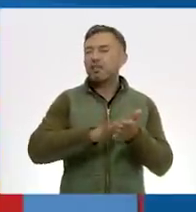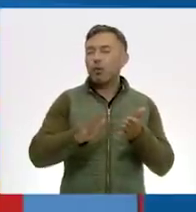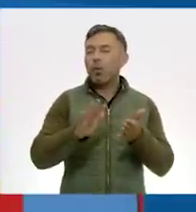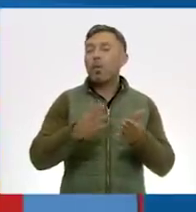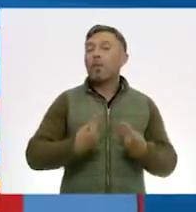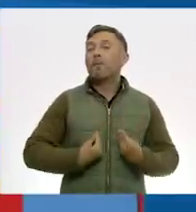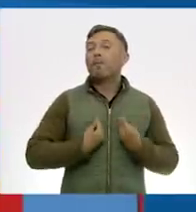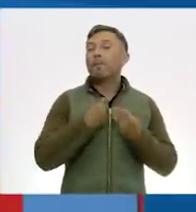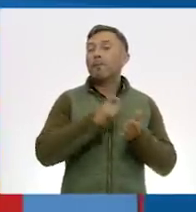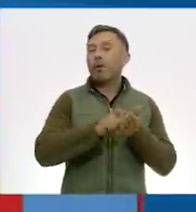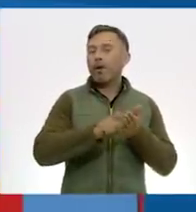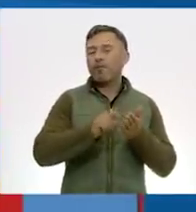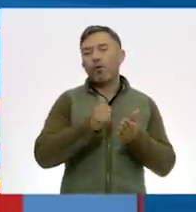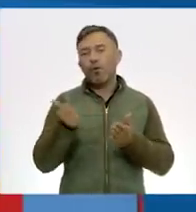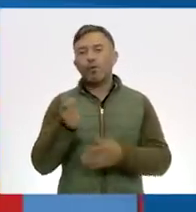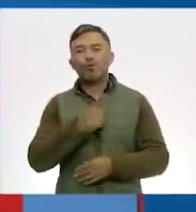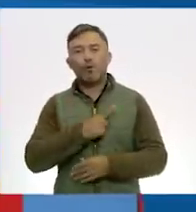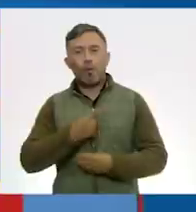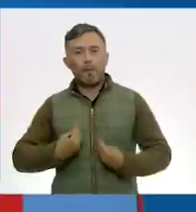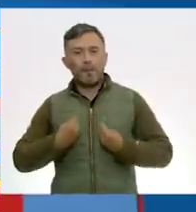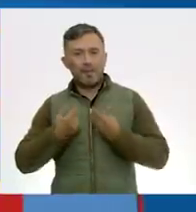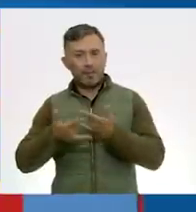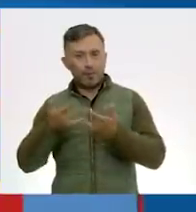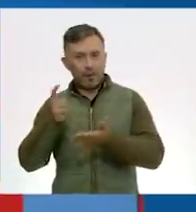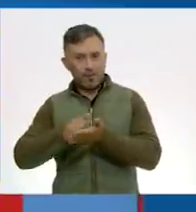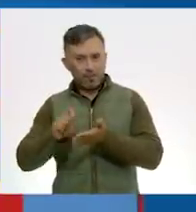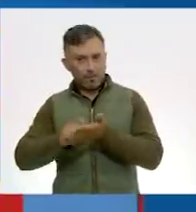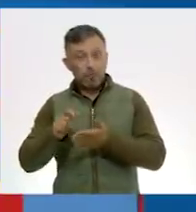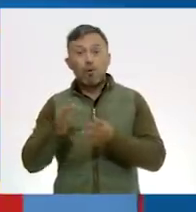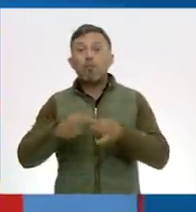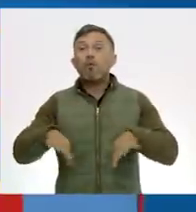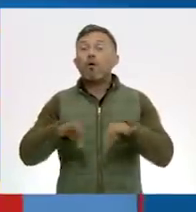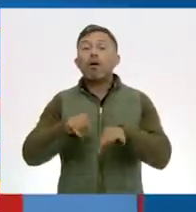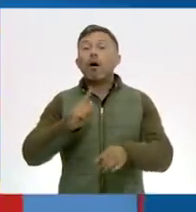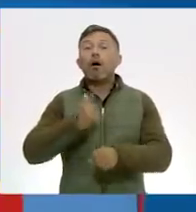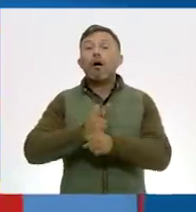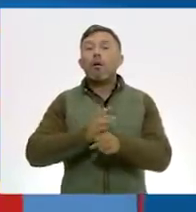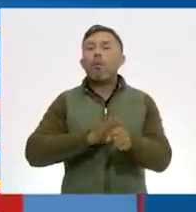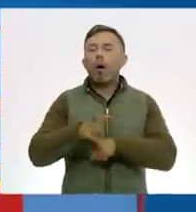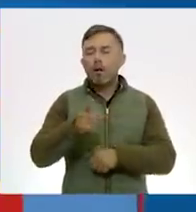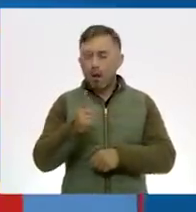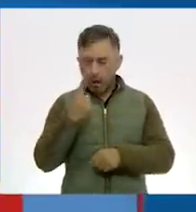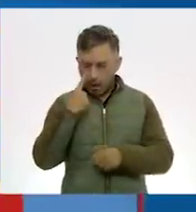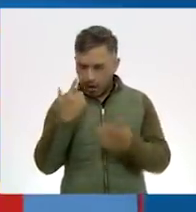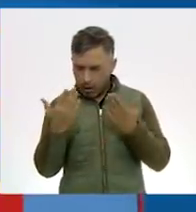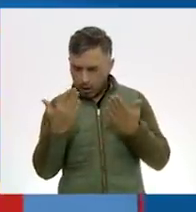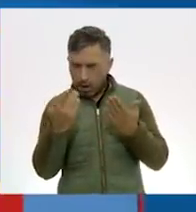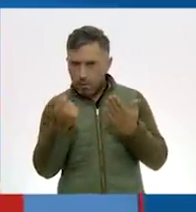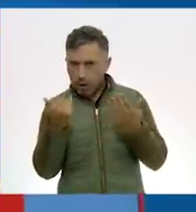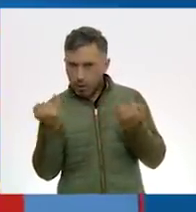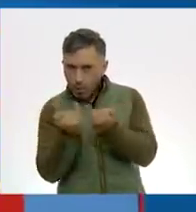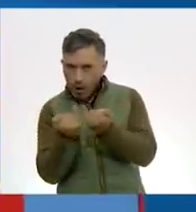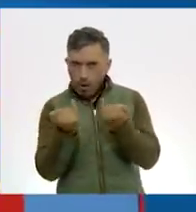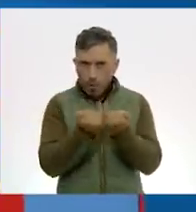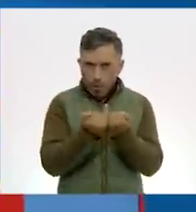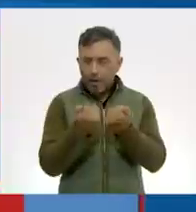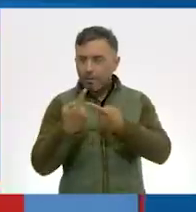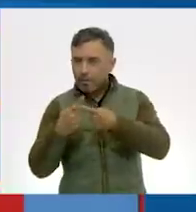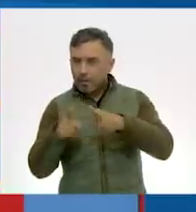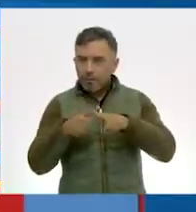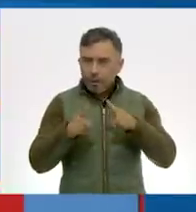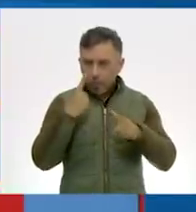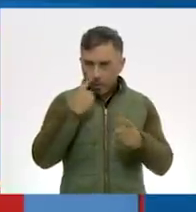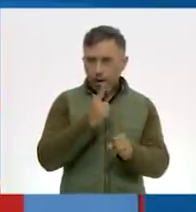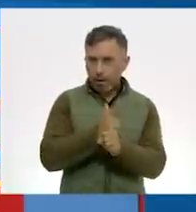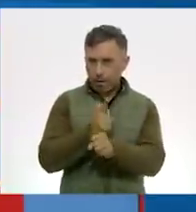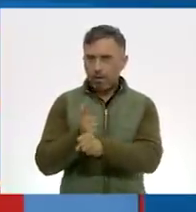autobiográfico. Recuerden que el propósito es poder detectar cuáles son las similitudes y las diferencias. Ahora te